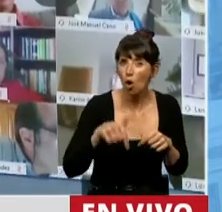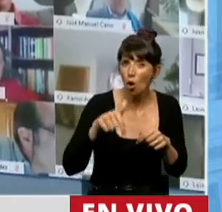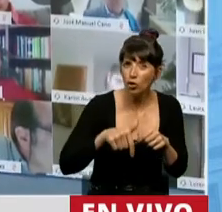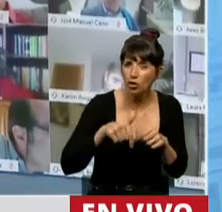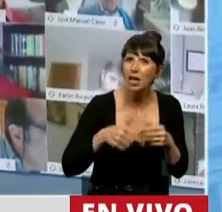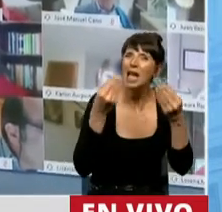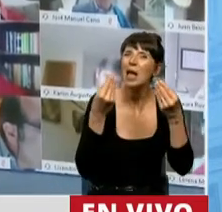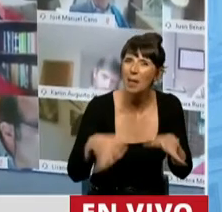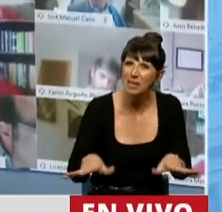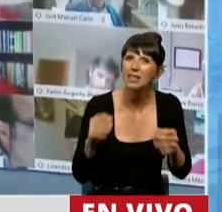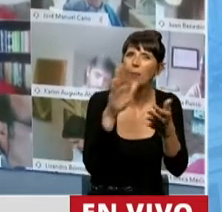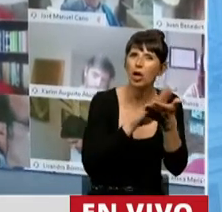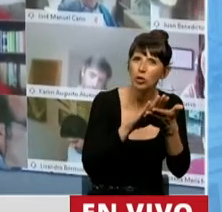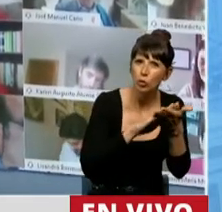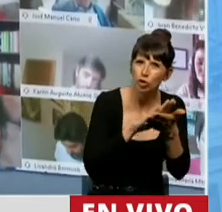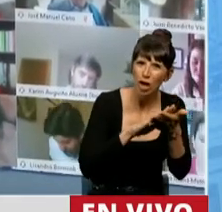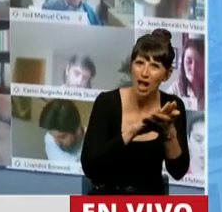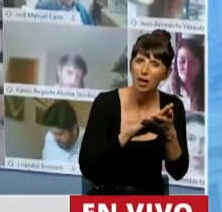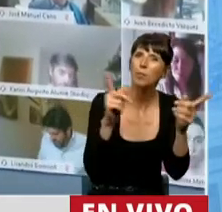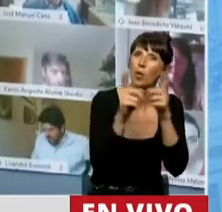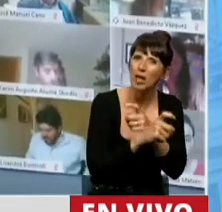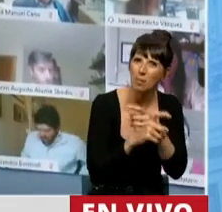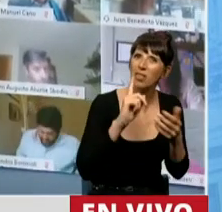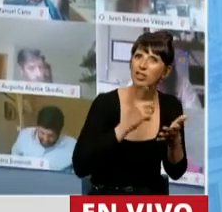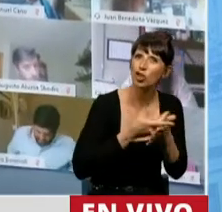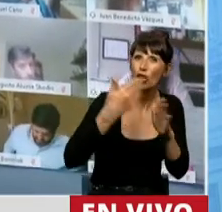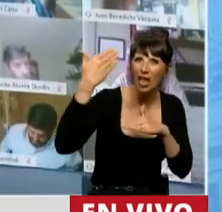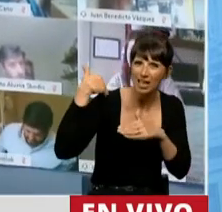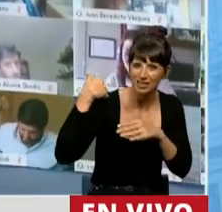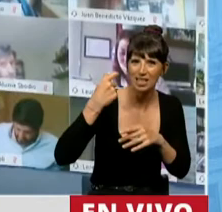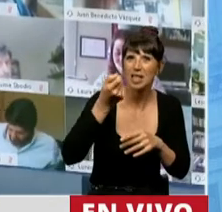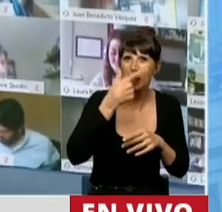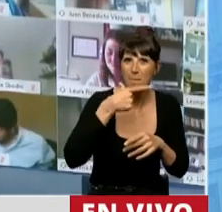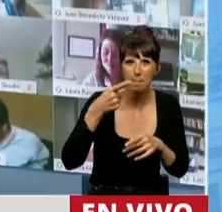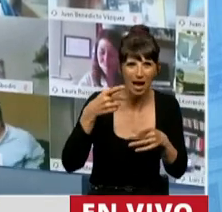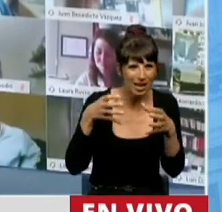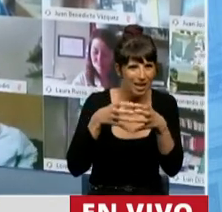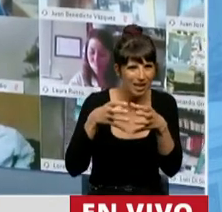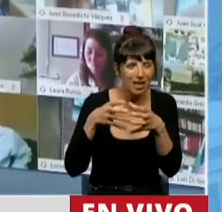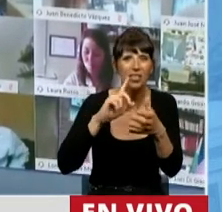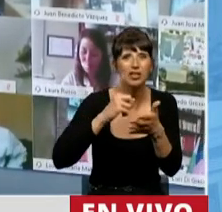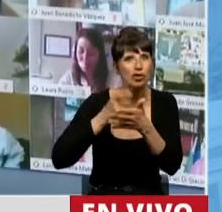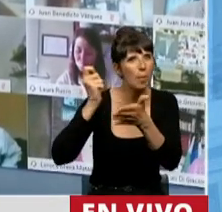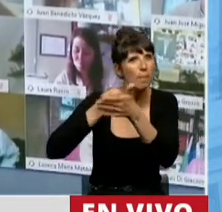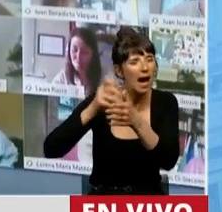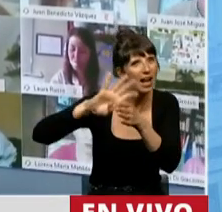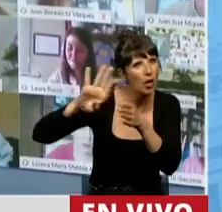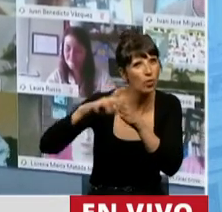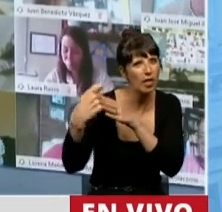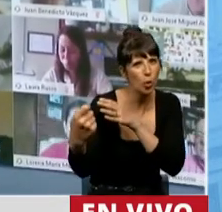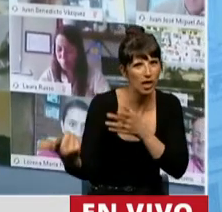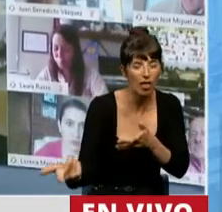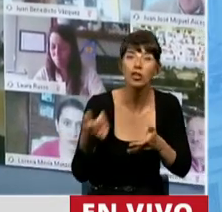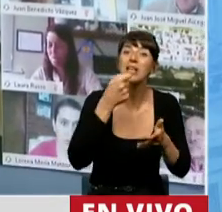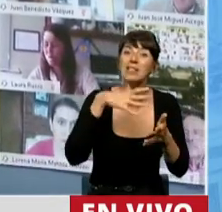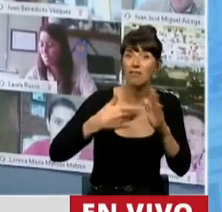a reparar la mal llamada reparación histórica del macrismo. Si el sistema previsional fuese un auto, podríamos decir